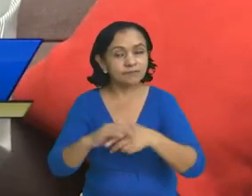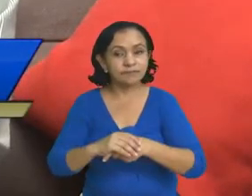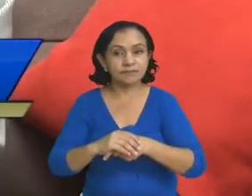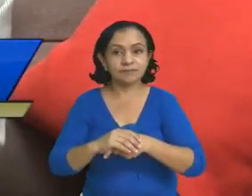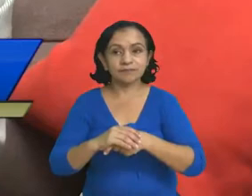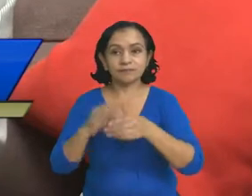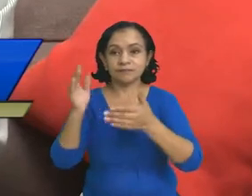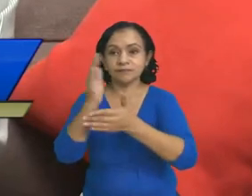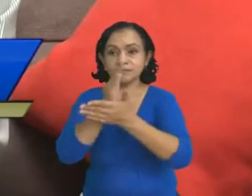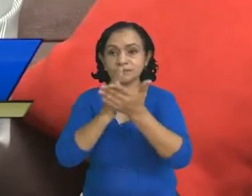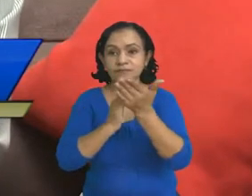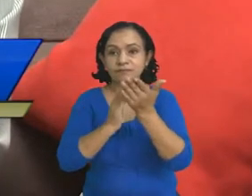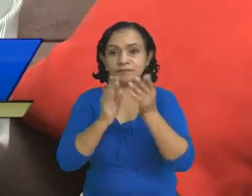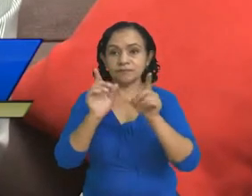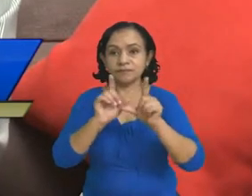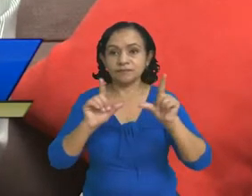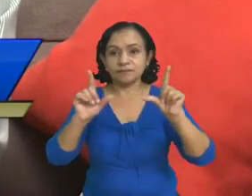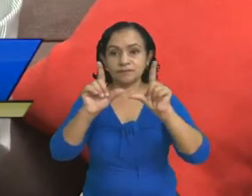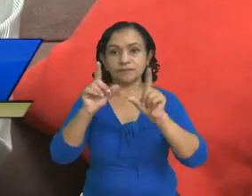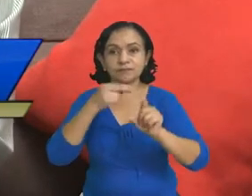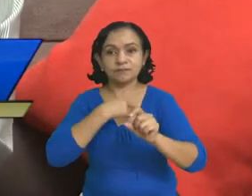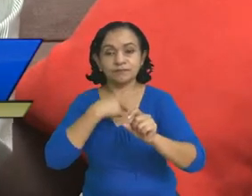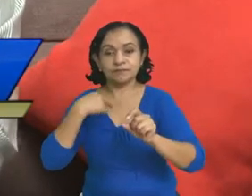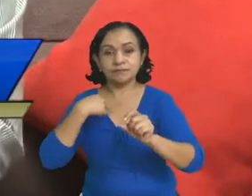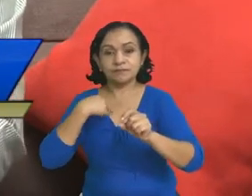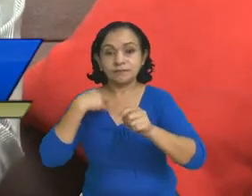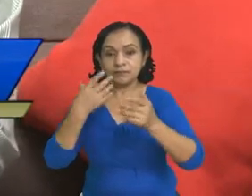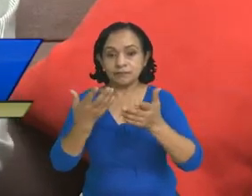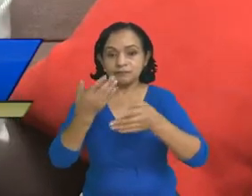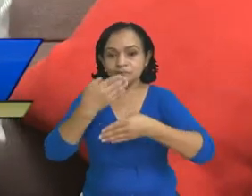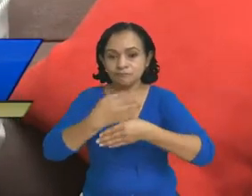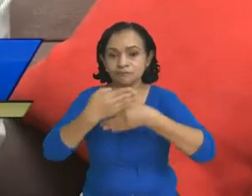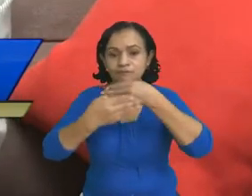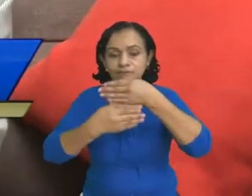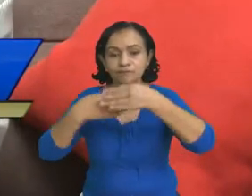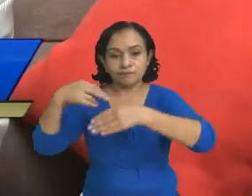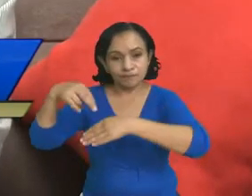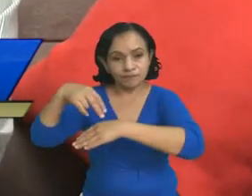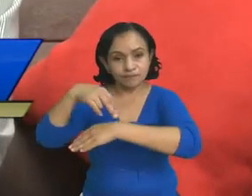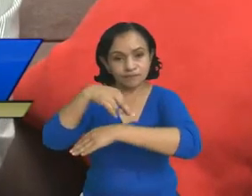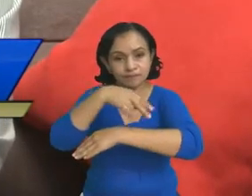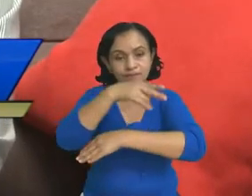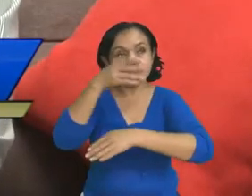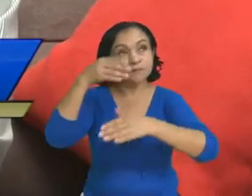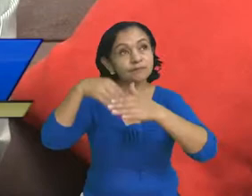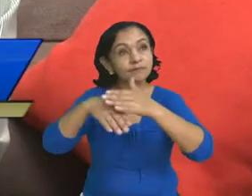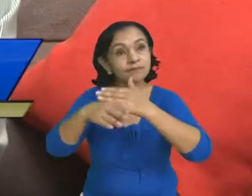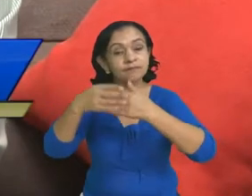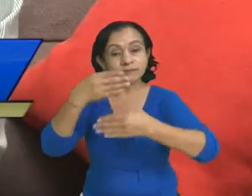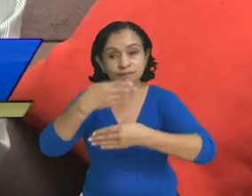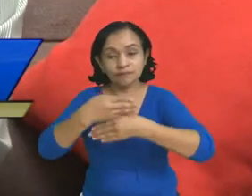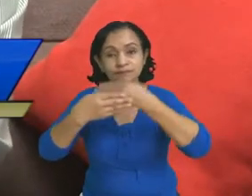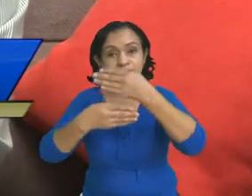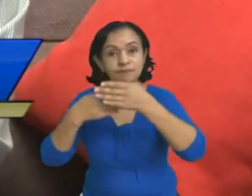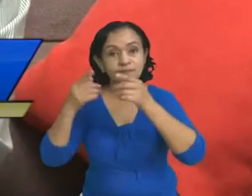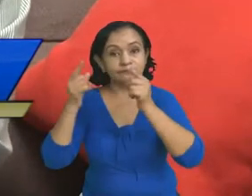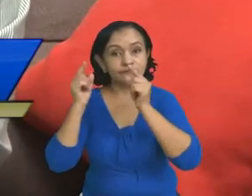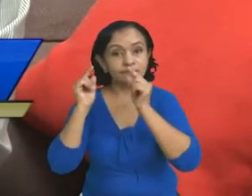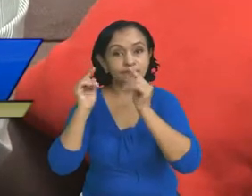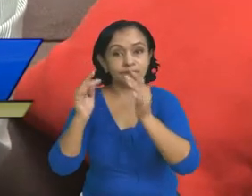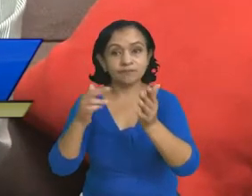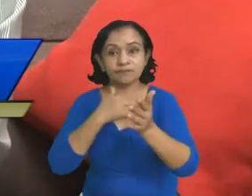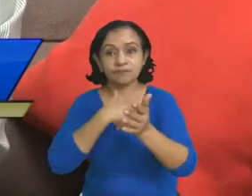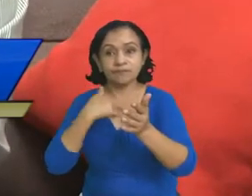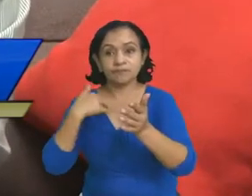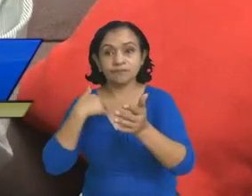inclusive en algunos lugares se han tenido que hacer este camino, pues en coordinación con el Ministerio de Transporte, pues se han